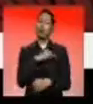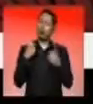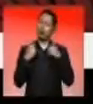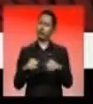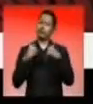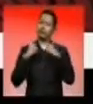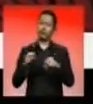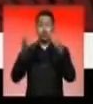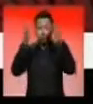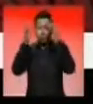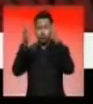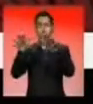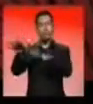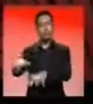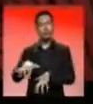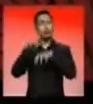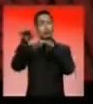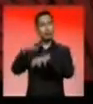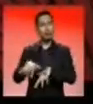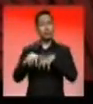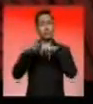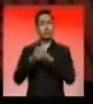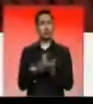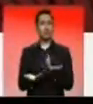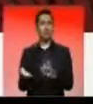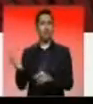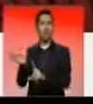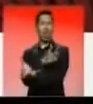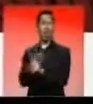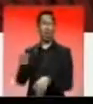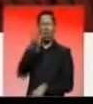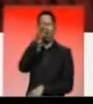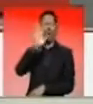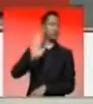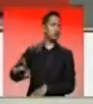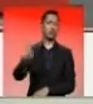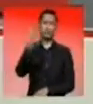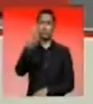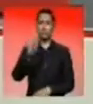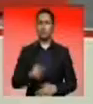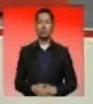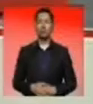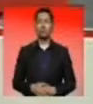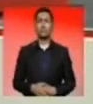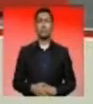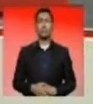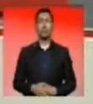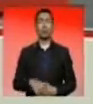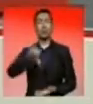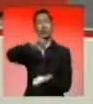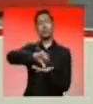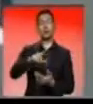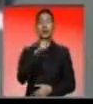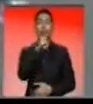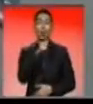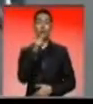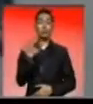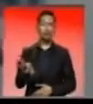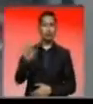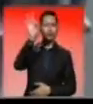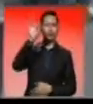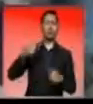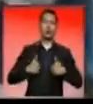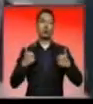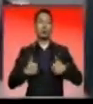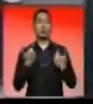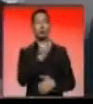para evitar que con un fraude se burle la voluntad popular. La Tacunga fue la ciudad escogida por el candidato a